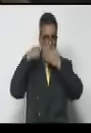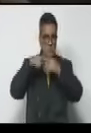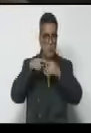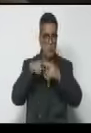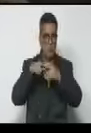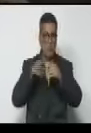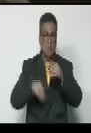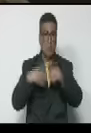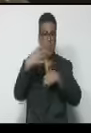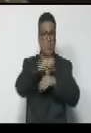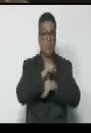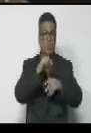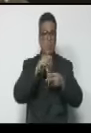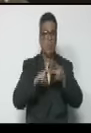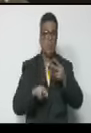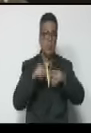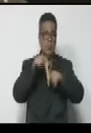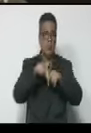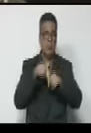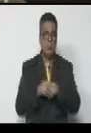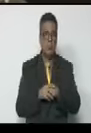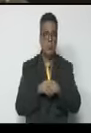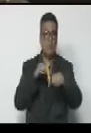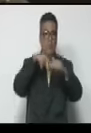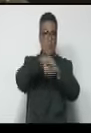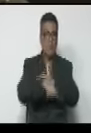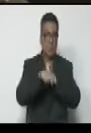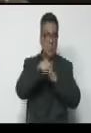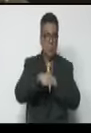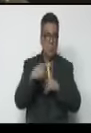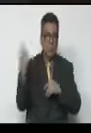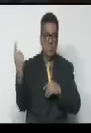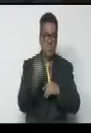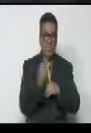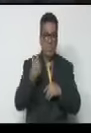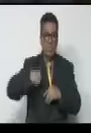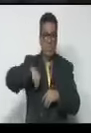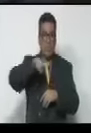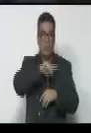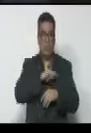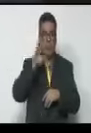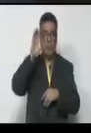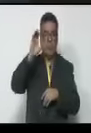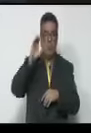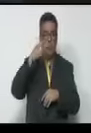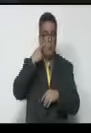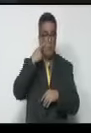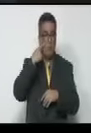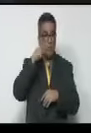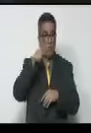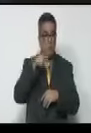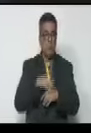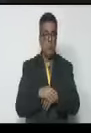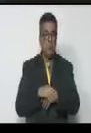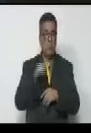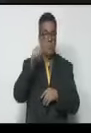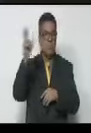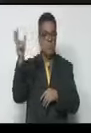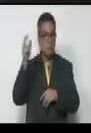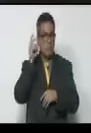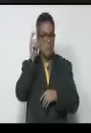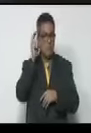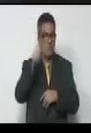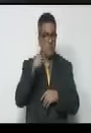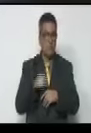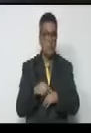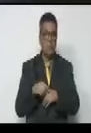para conseguir las condiciones subjetivas y meterse directamente en nuestra patria. Ojo pelado, oído